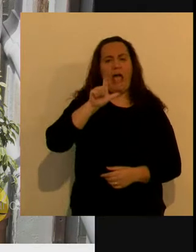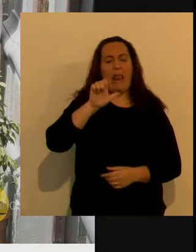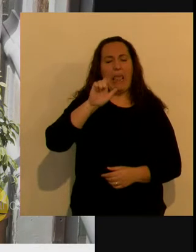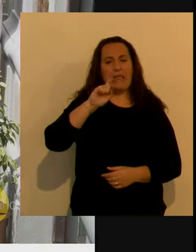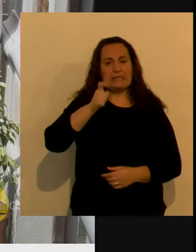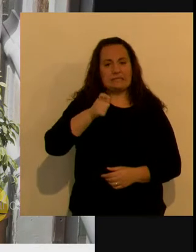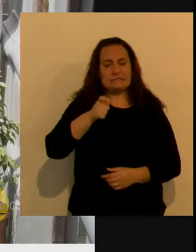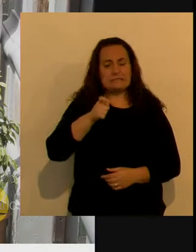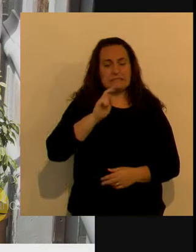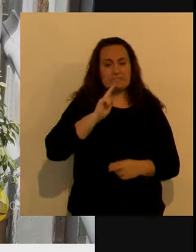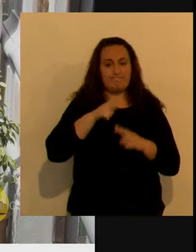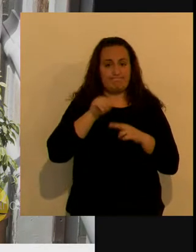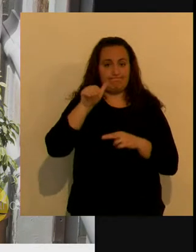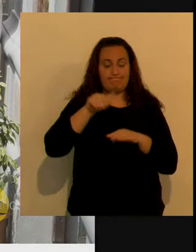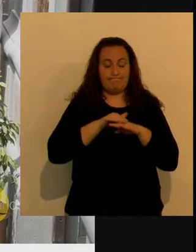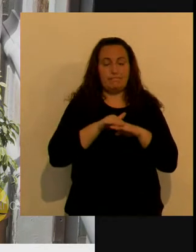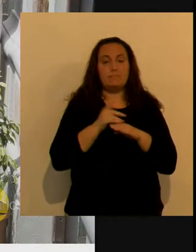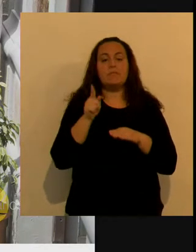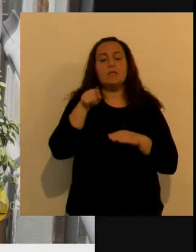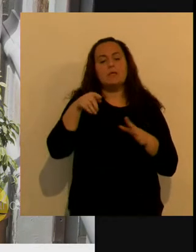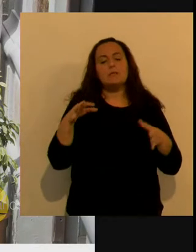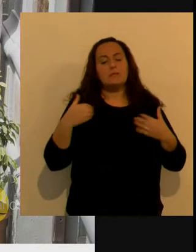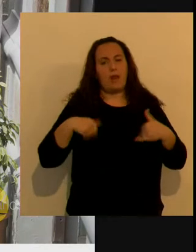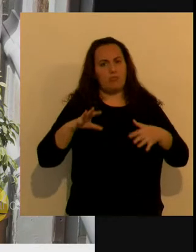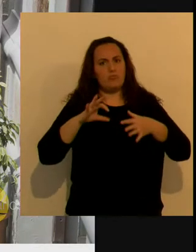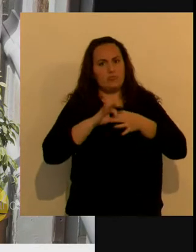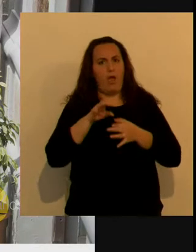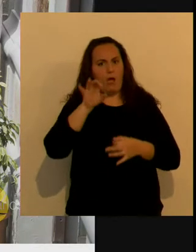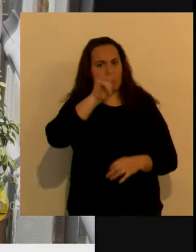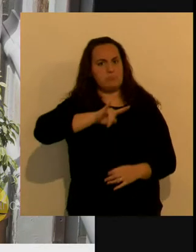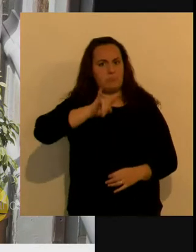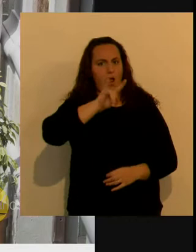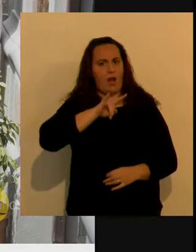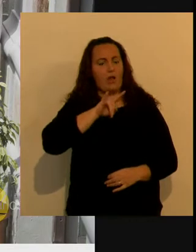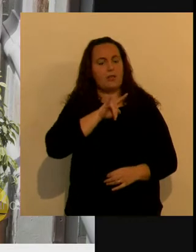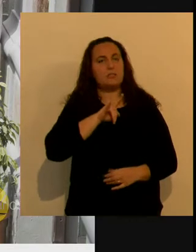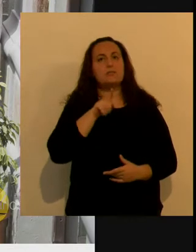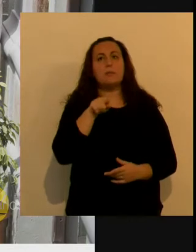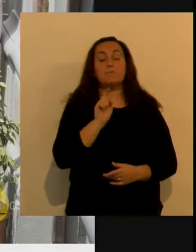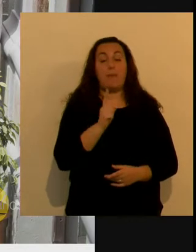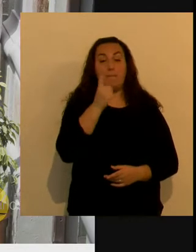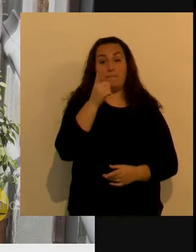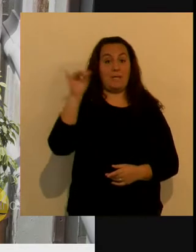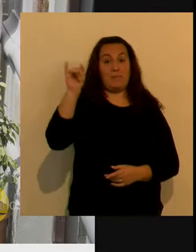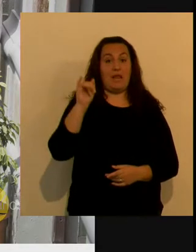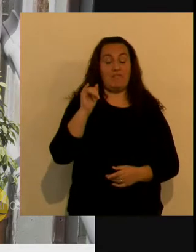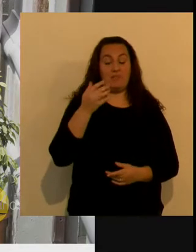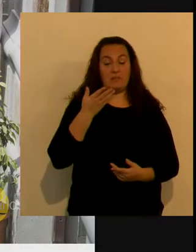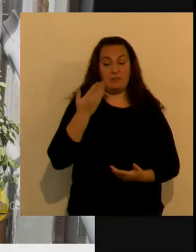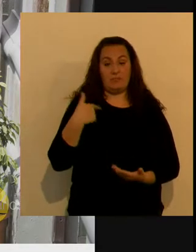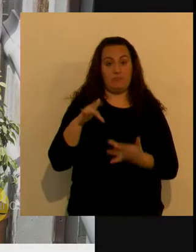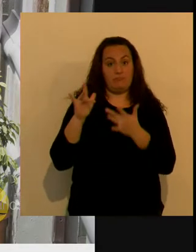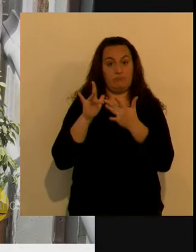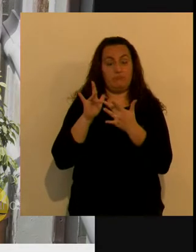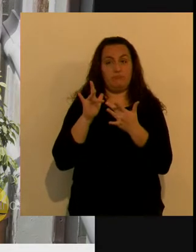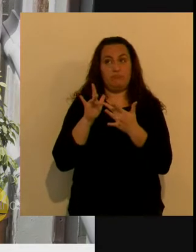Leonov estaba ya relacionado con Islas Canarias, porque primera vez cuando comunicamos con él fue en 2009, cuando